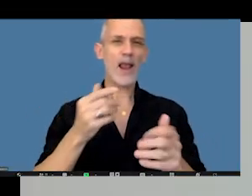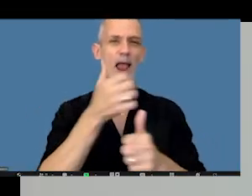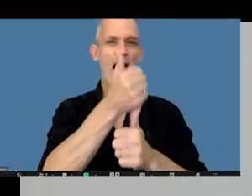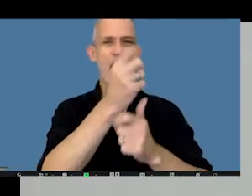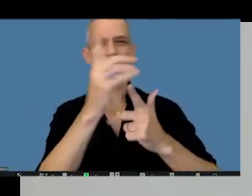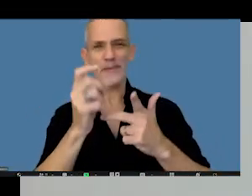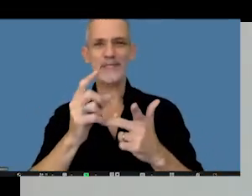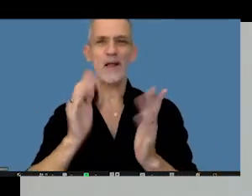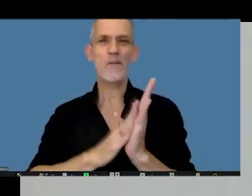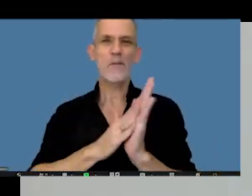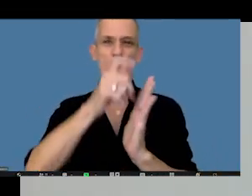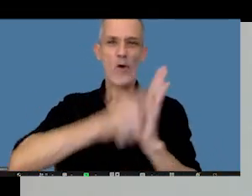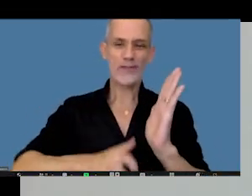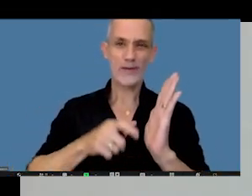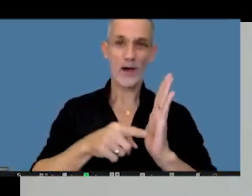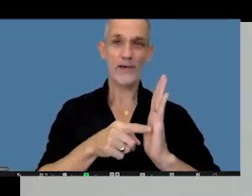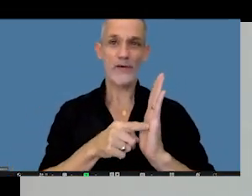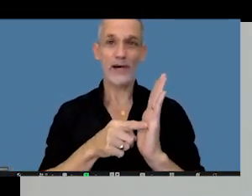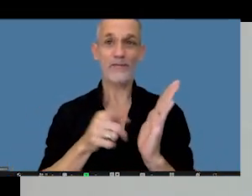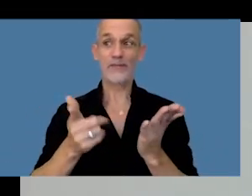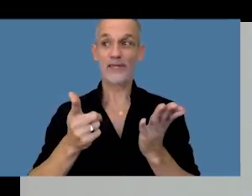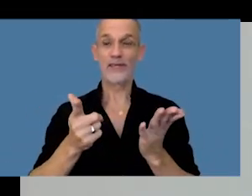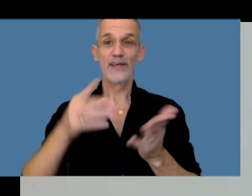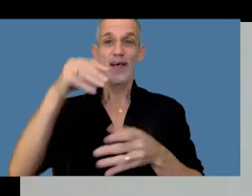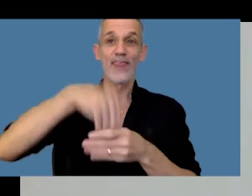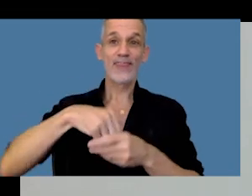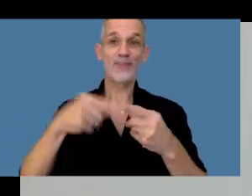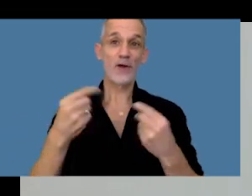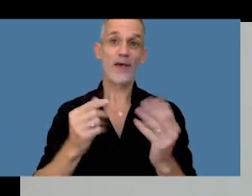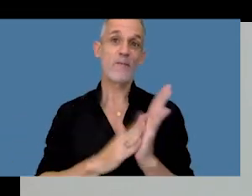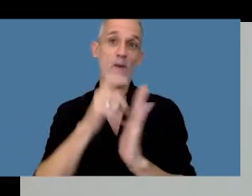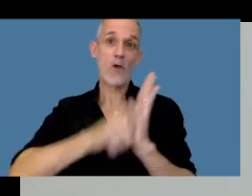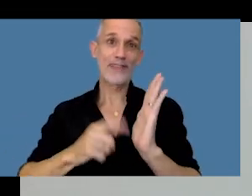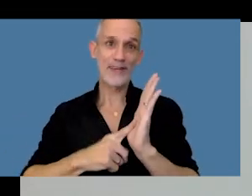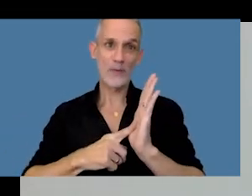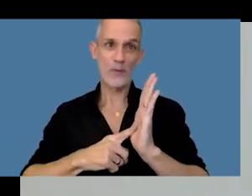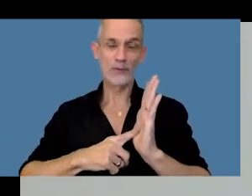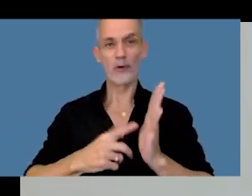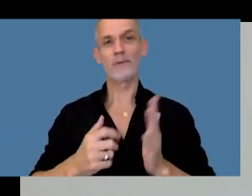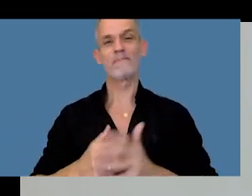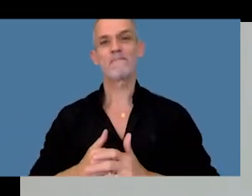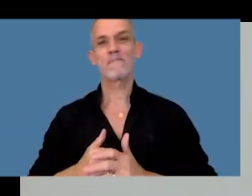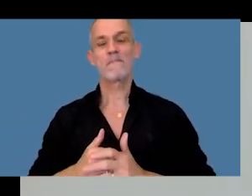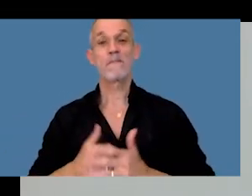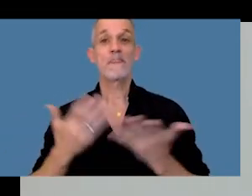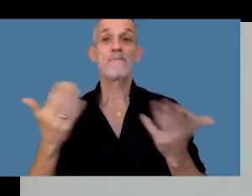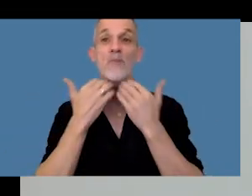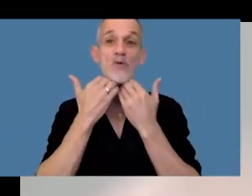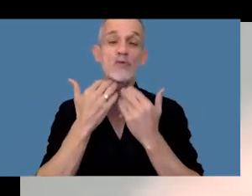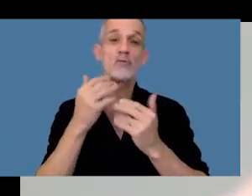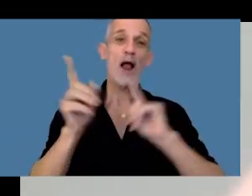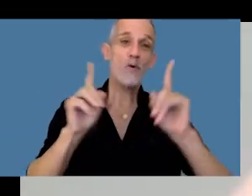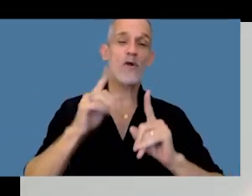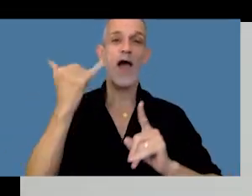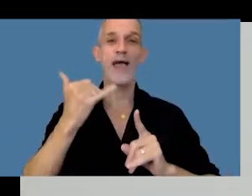del tema de, digamos, reencuadre dentro de lo que es monotributo. No sé si alguien tiene